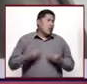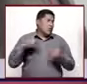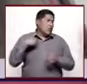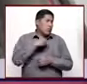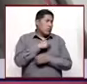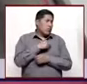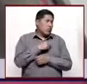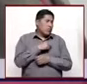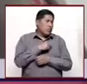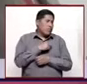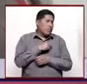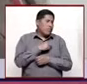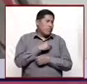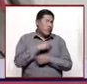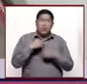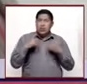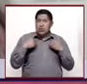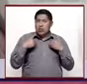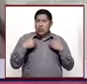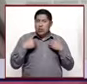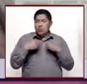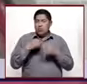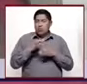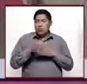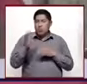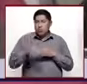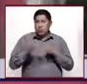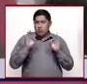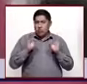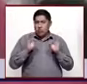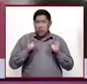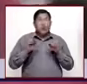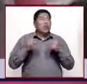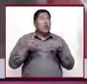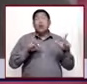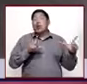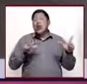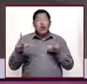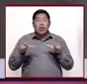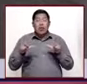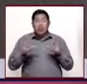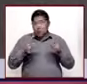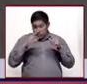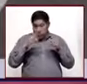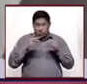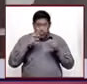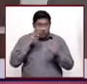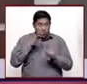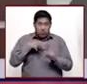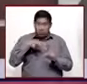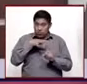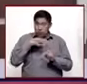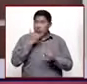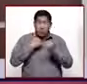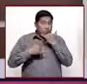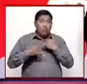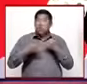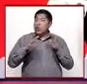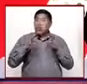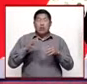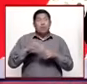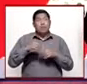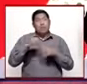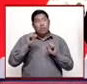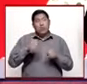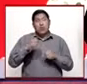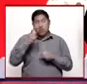nosotros tenemos la misión cumplida. Ahí está entonces la determinación, la observación por parte del órgano electoral. Ya conoce el